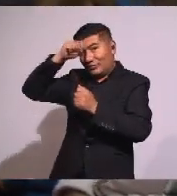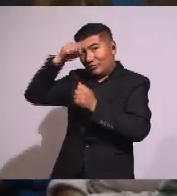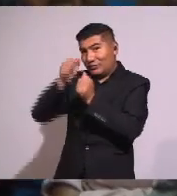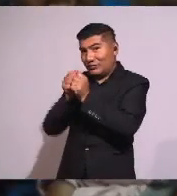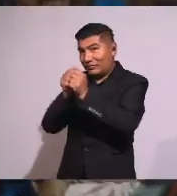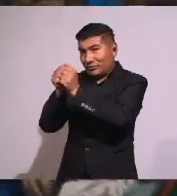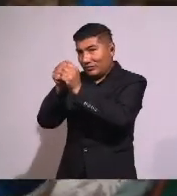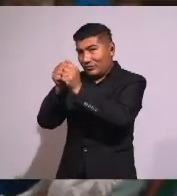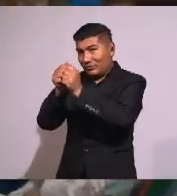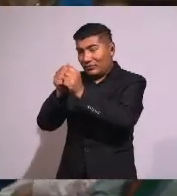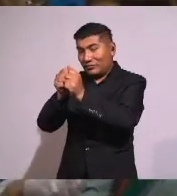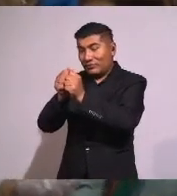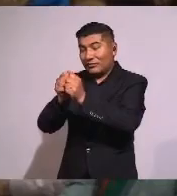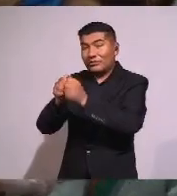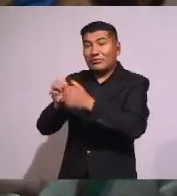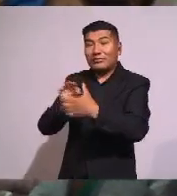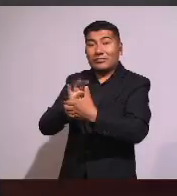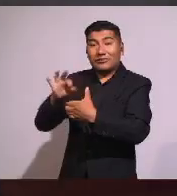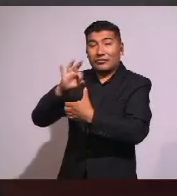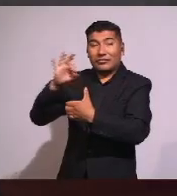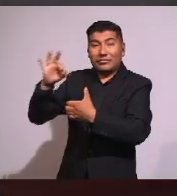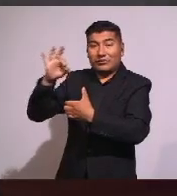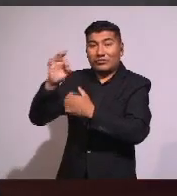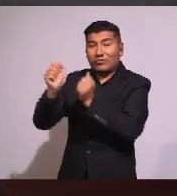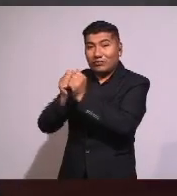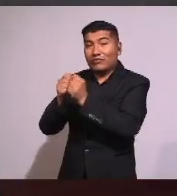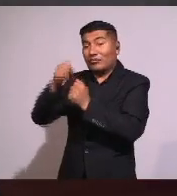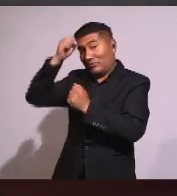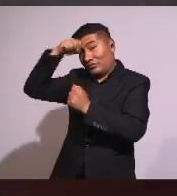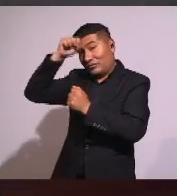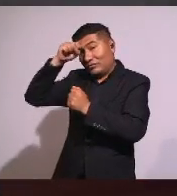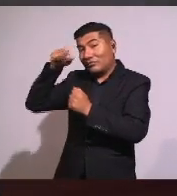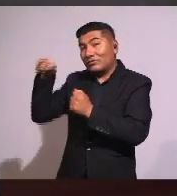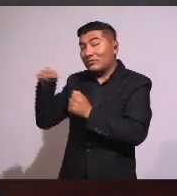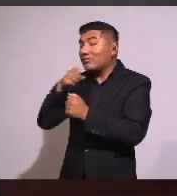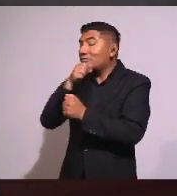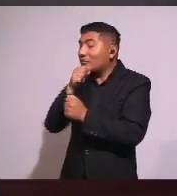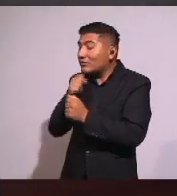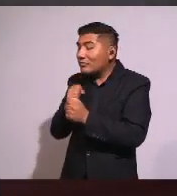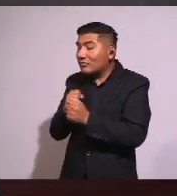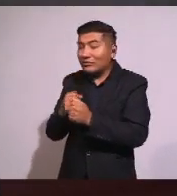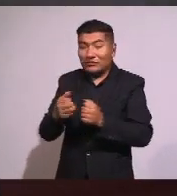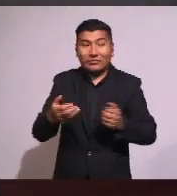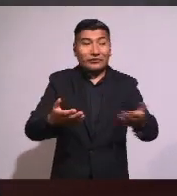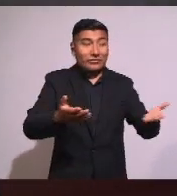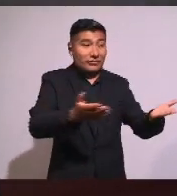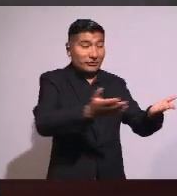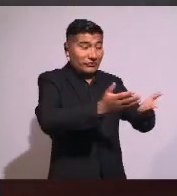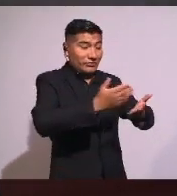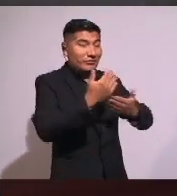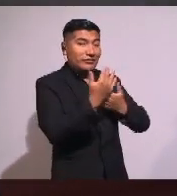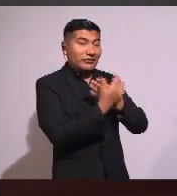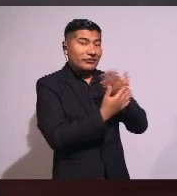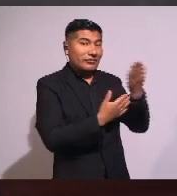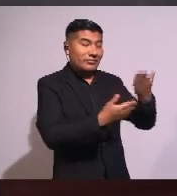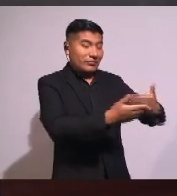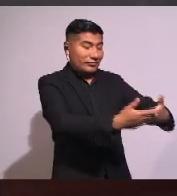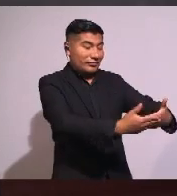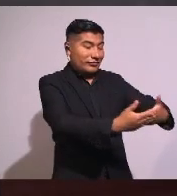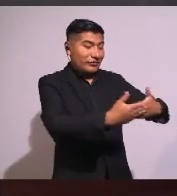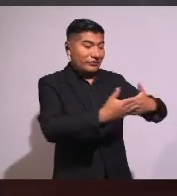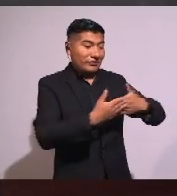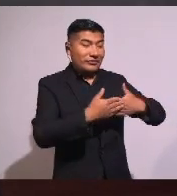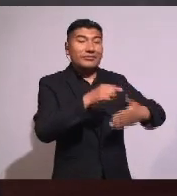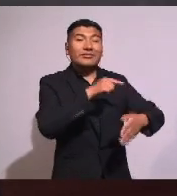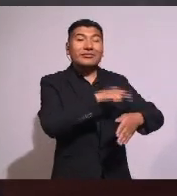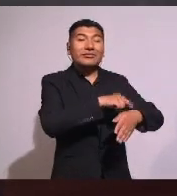El Espíritu que mueve a Simeón, y el anciano toma entre sus brazos al niño. Esos brazos